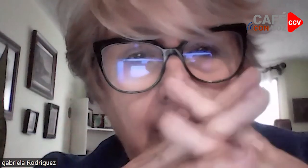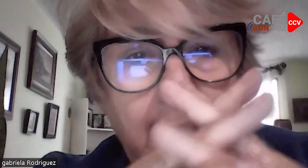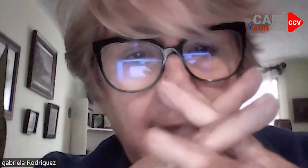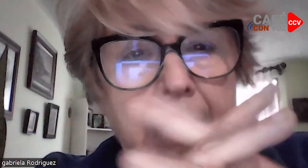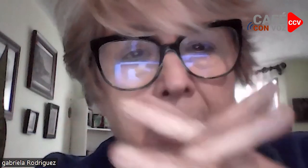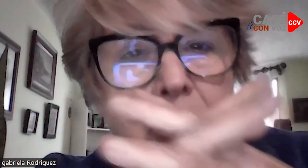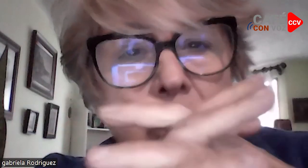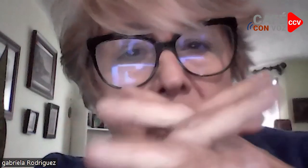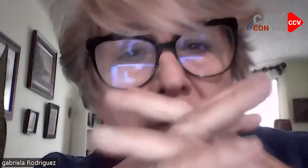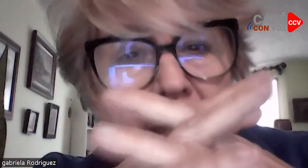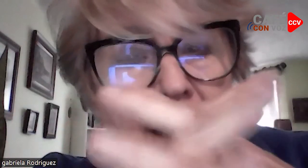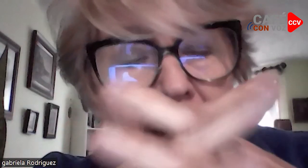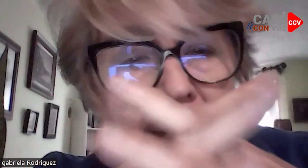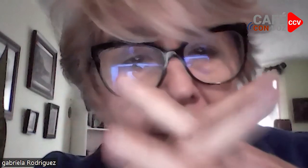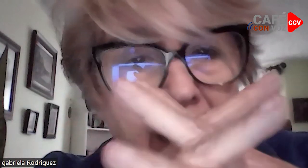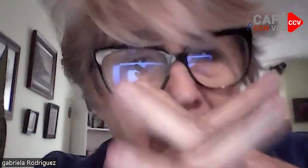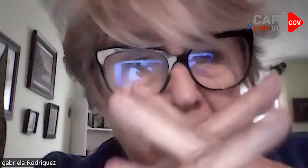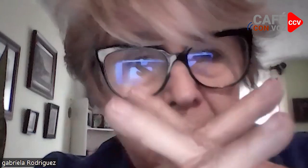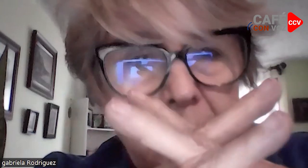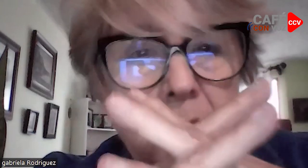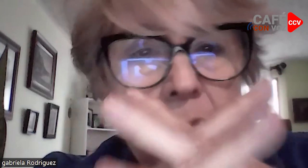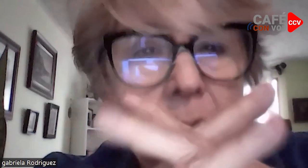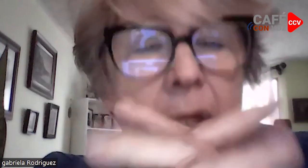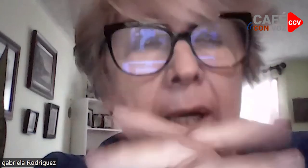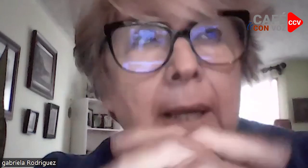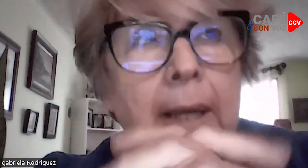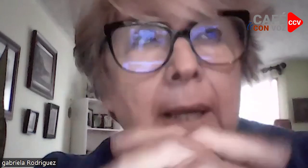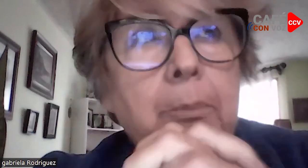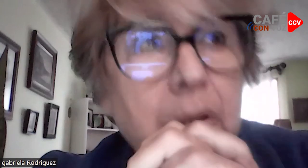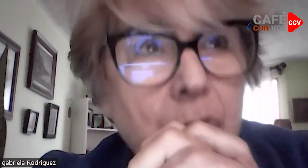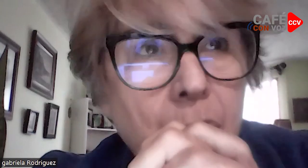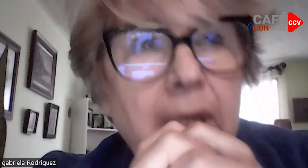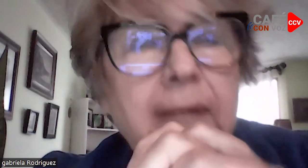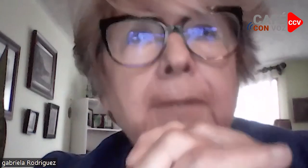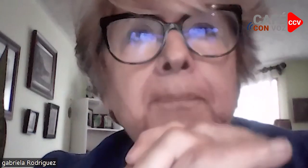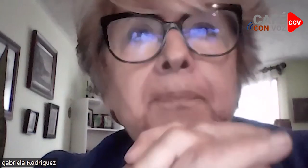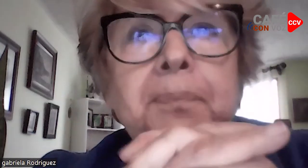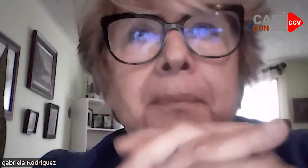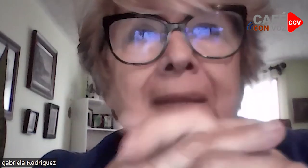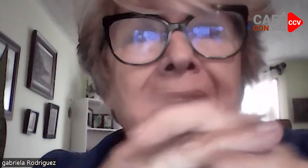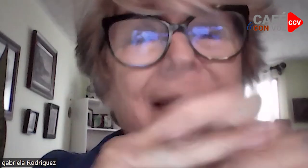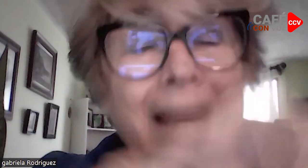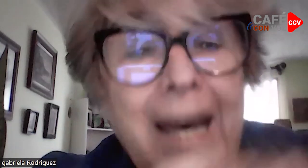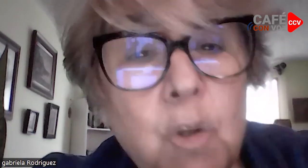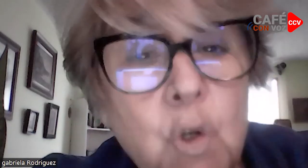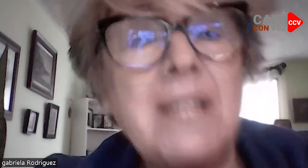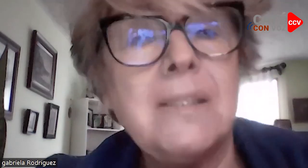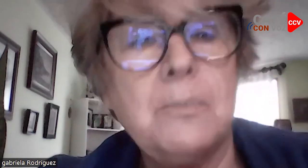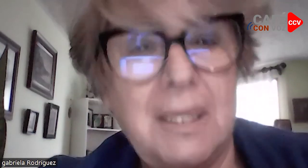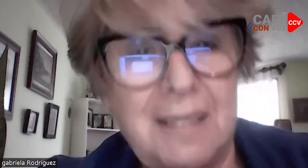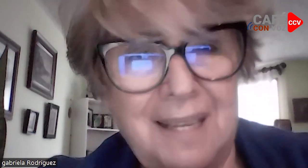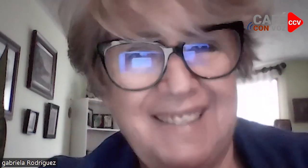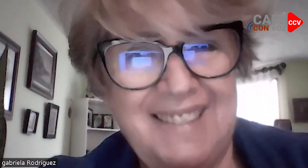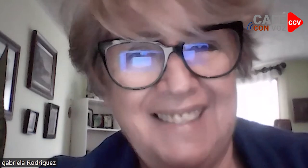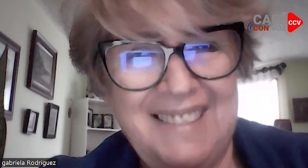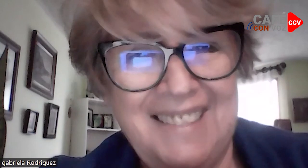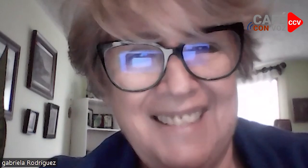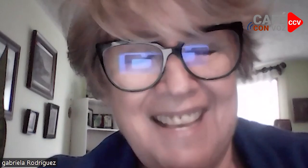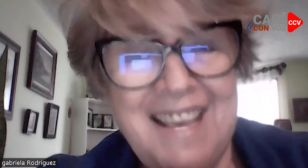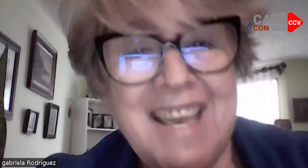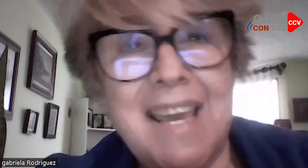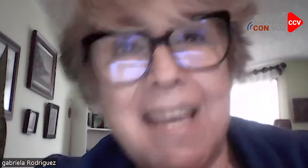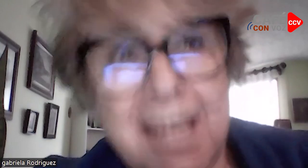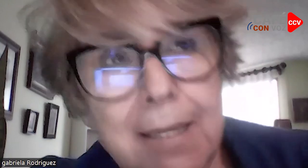en el caso los que vienen a trabajar Que son personas trabajadoras migrantes